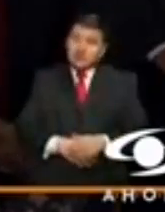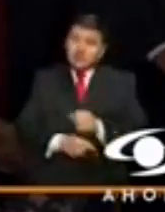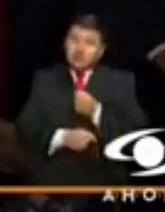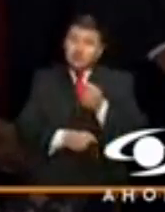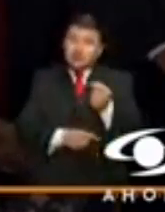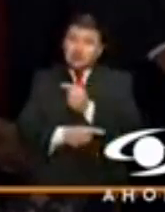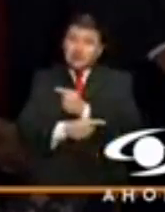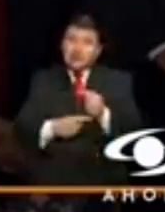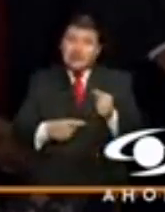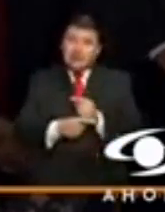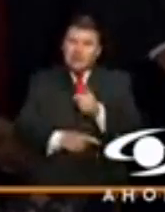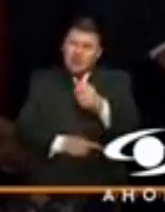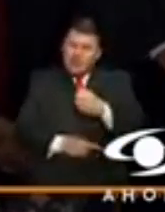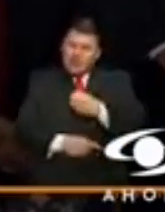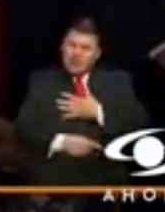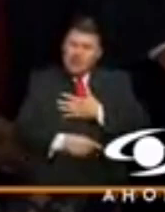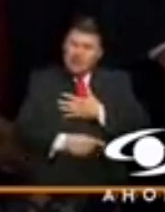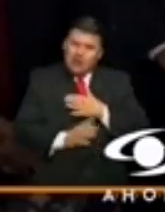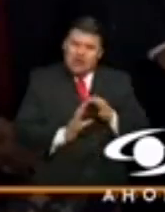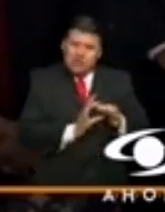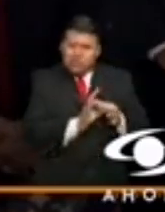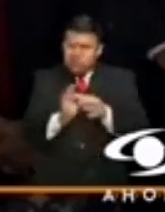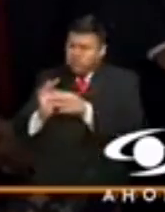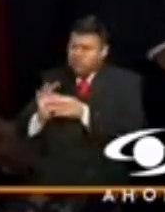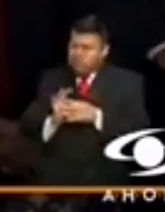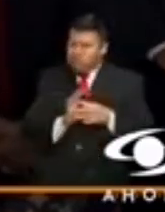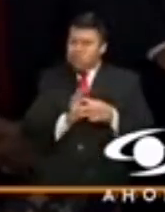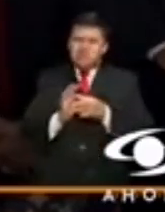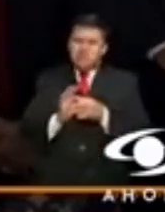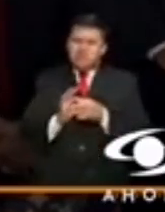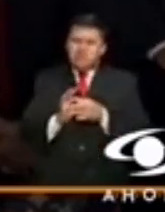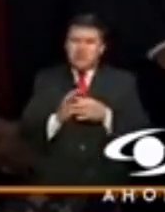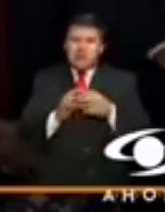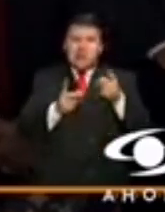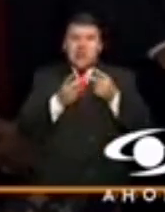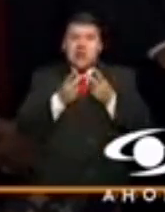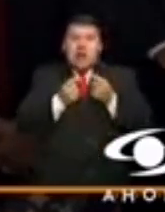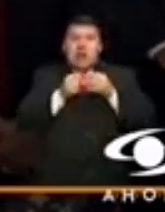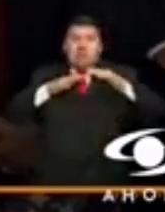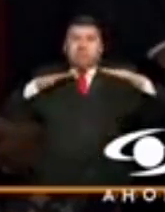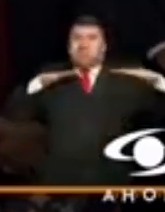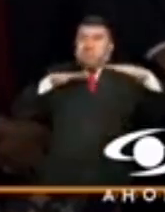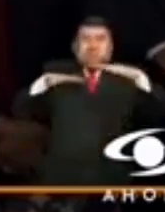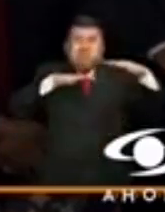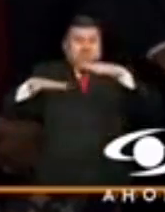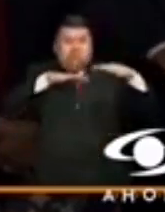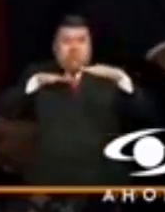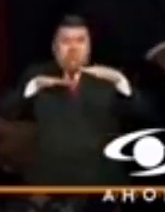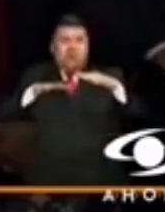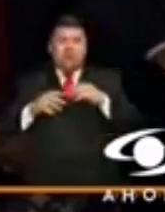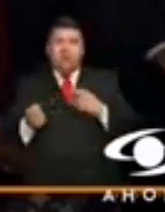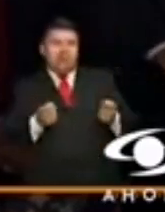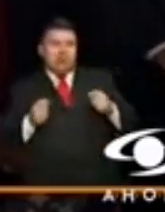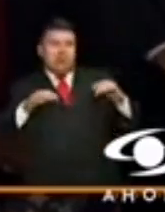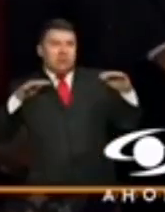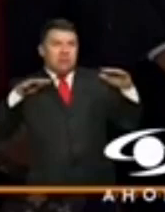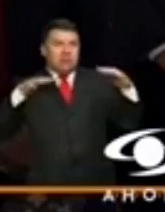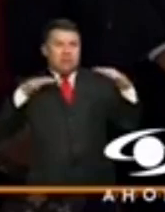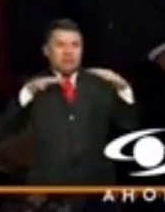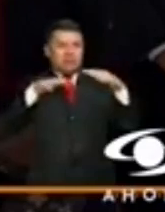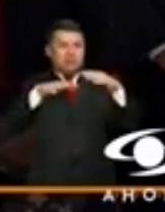próximas semanas tenemos la oportunidad colectivamente de quitarle velocidad al coronavirus. Por